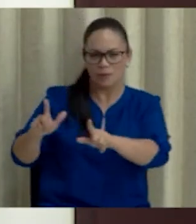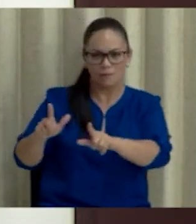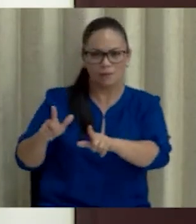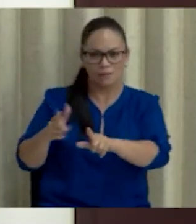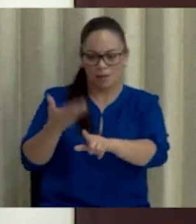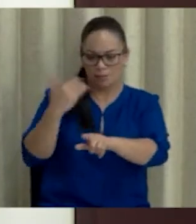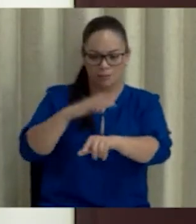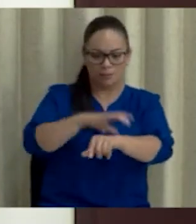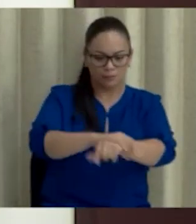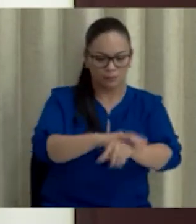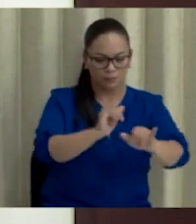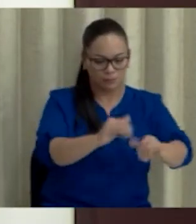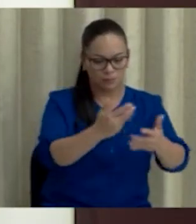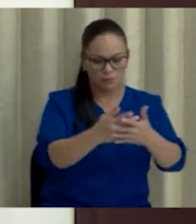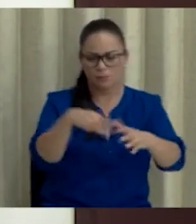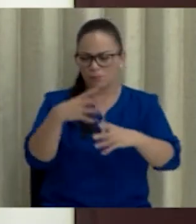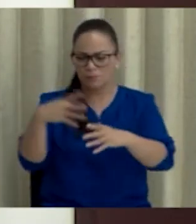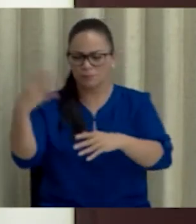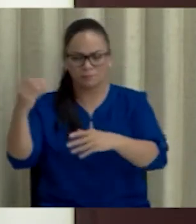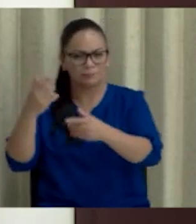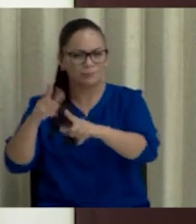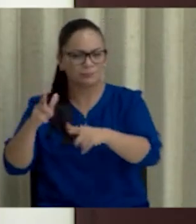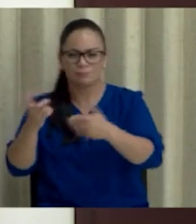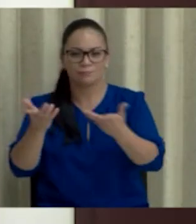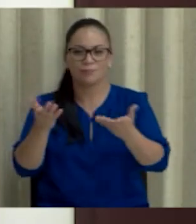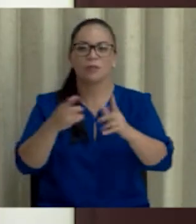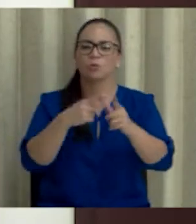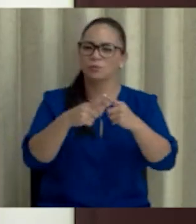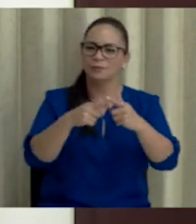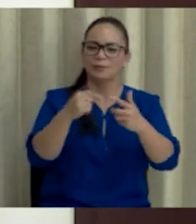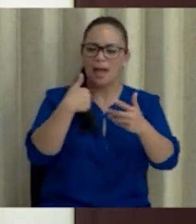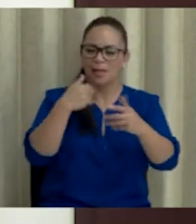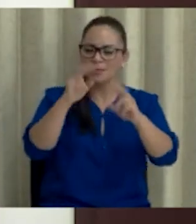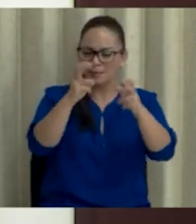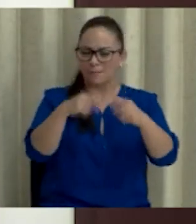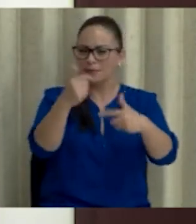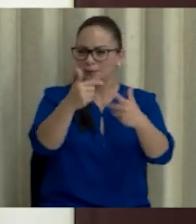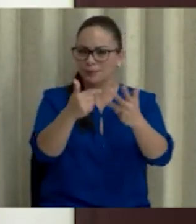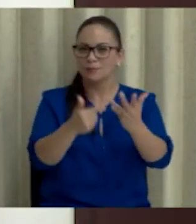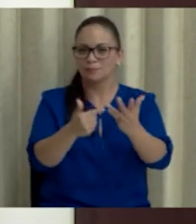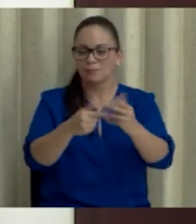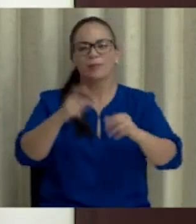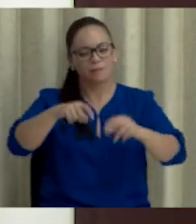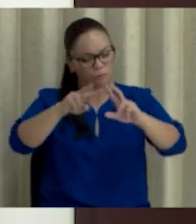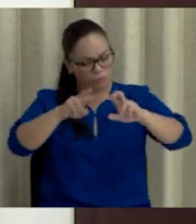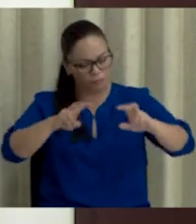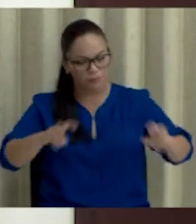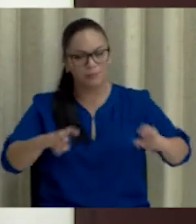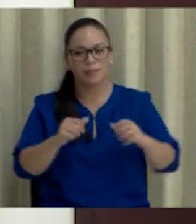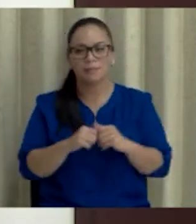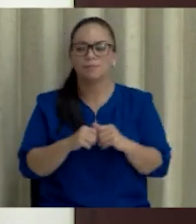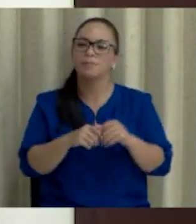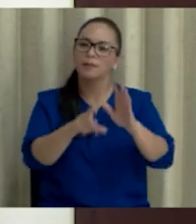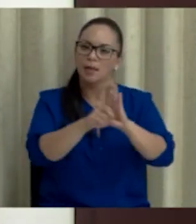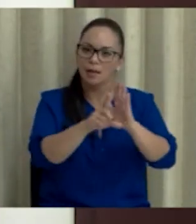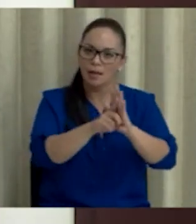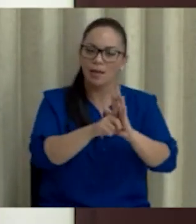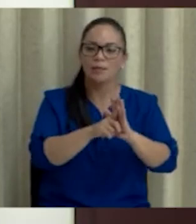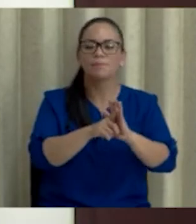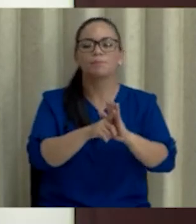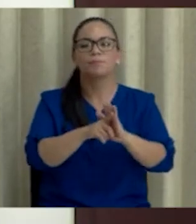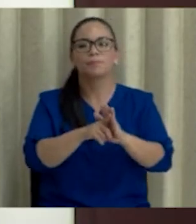detenidas. En fin, nos habló de varios temas, revisión de la ley penal juvenil,